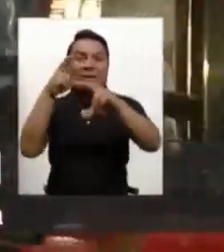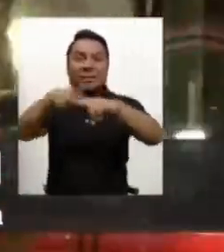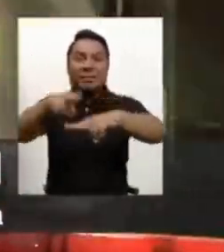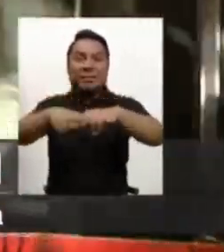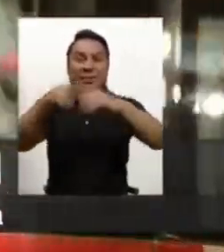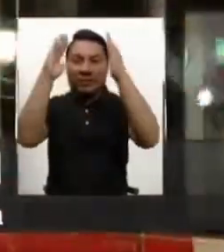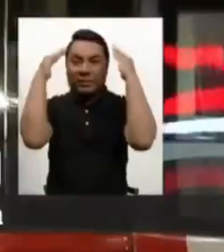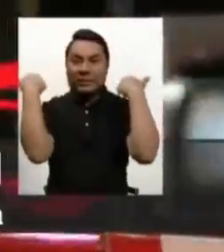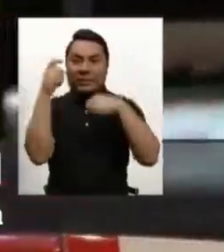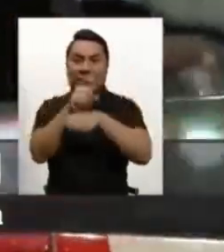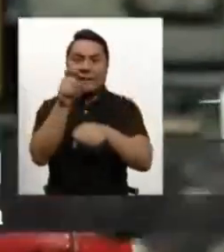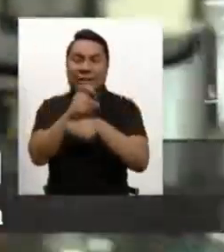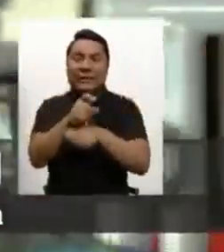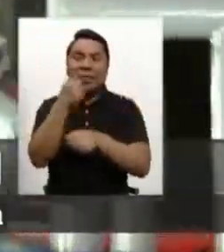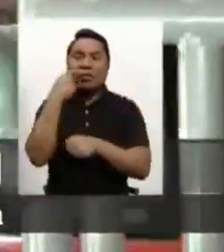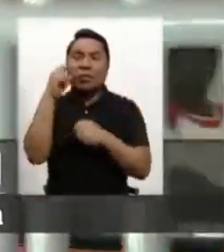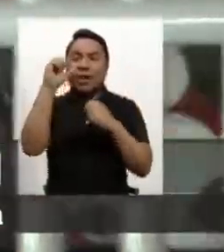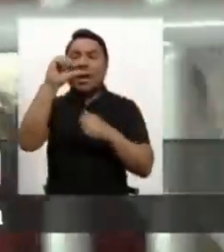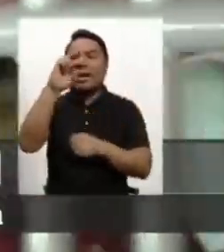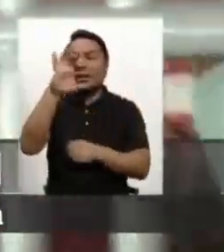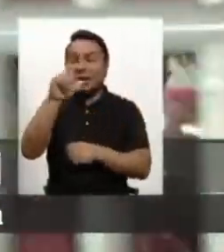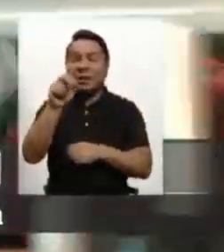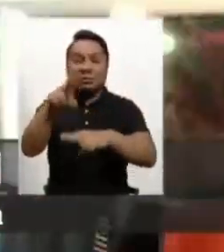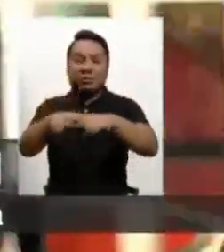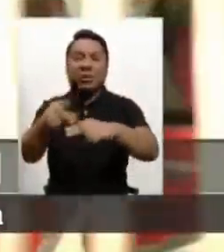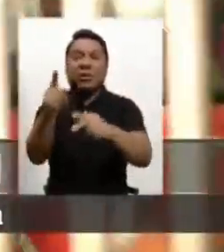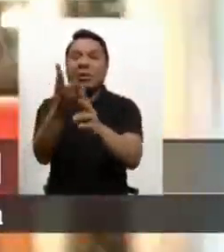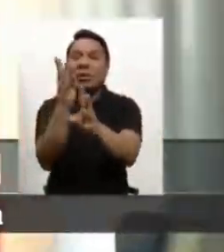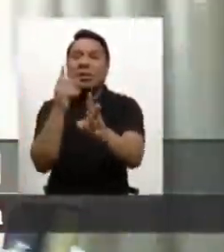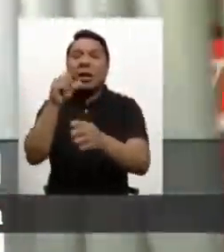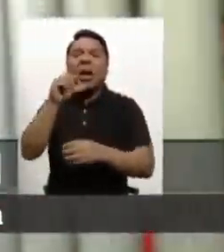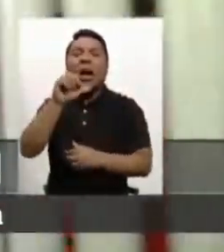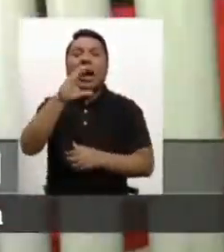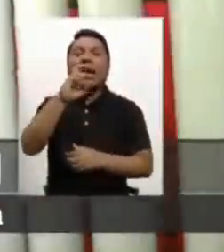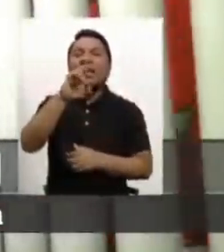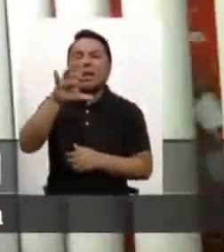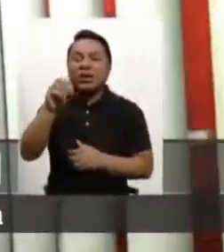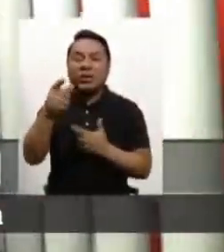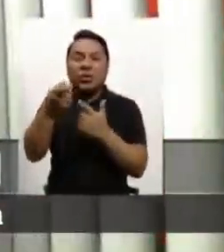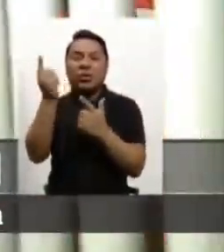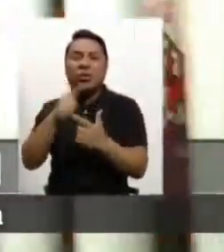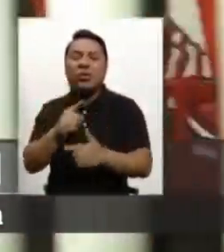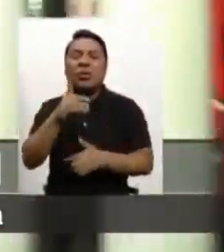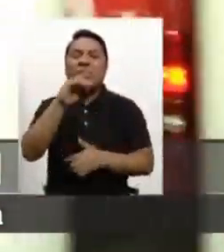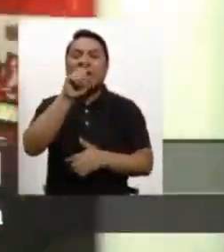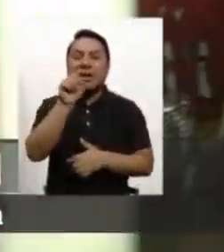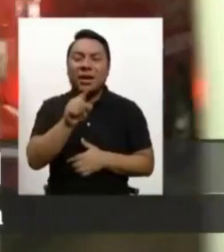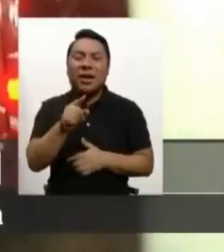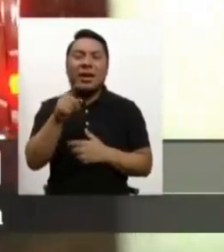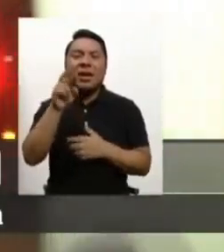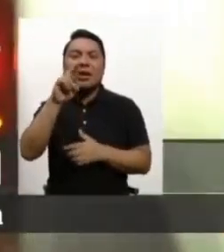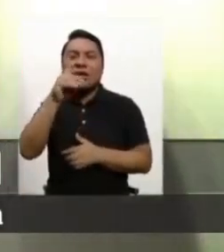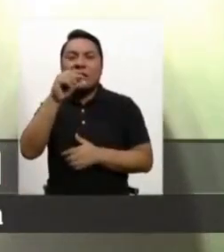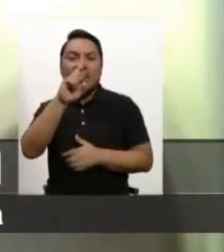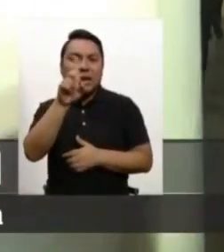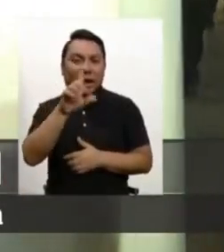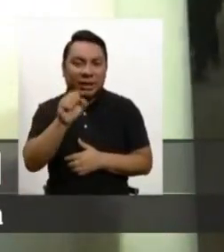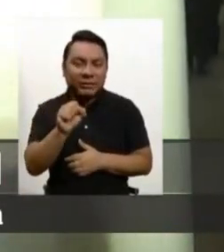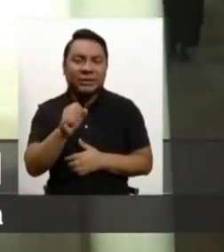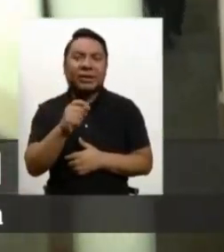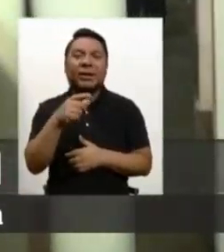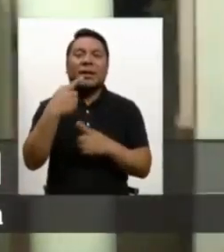Bonillo, a Pedro Aquino, a Andrés Carrillo, Raúl Ruiz Díaz, Alberto Rodríguez, todo el